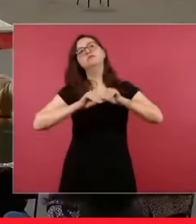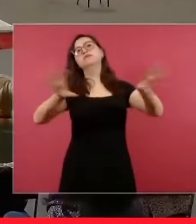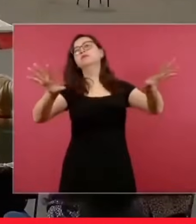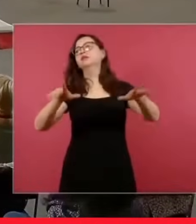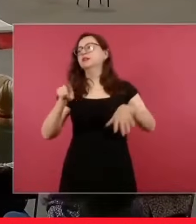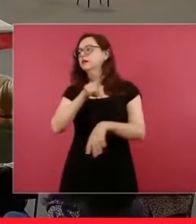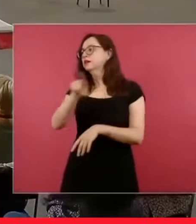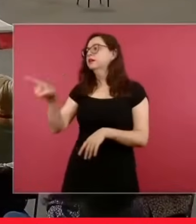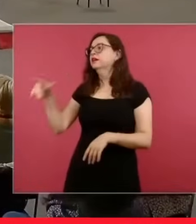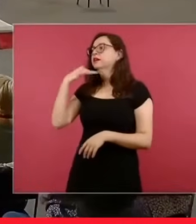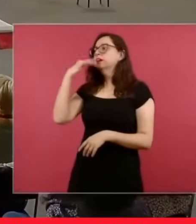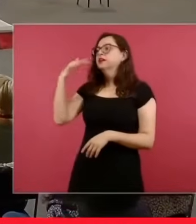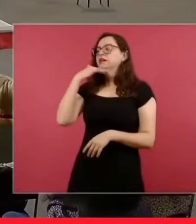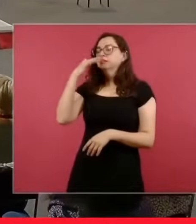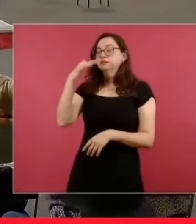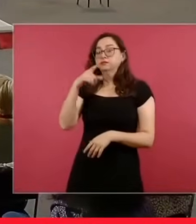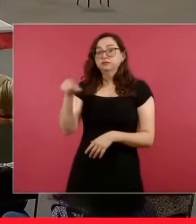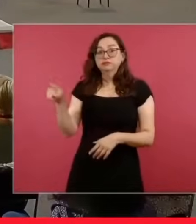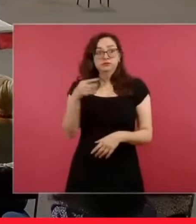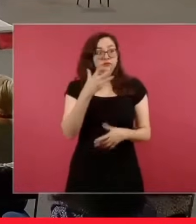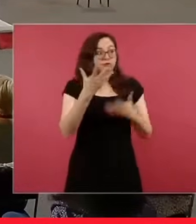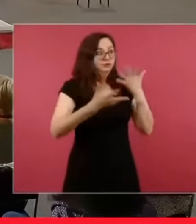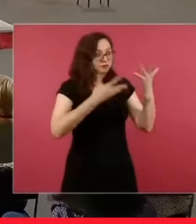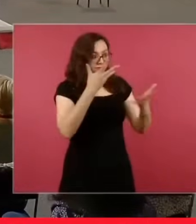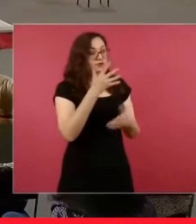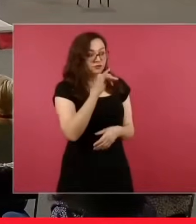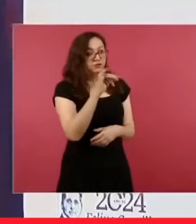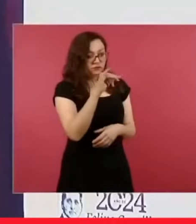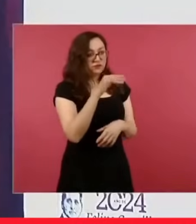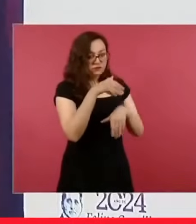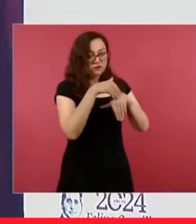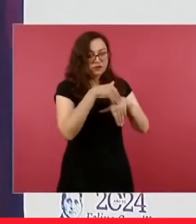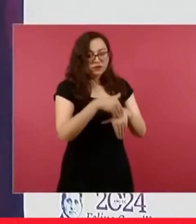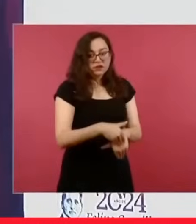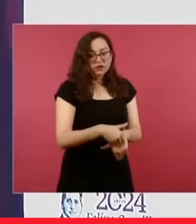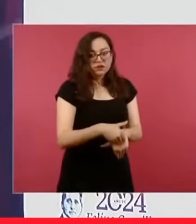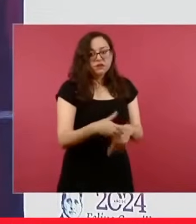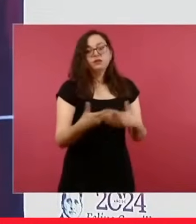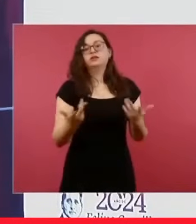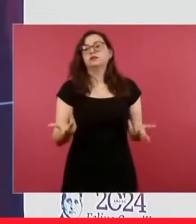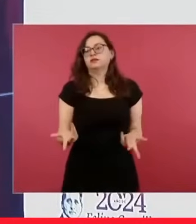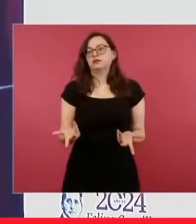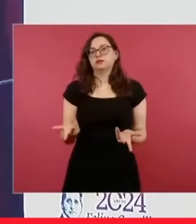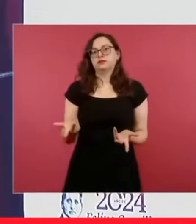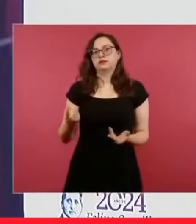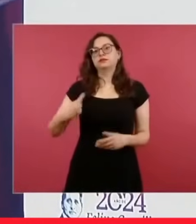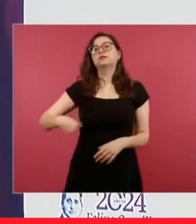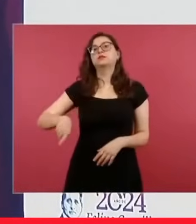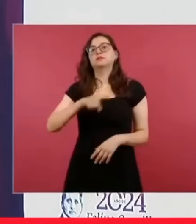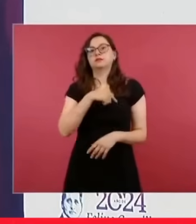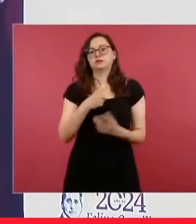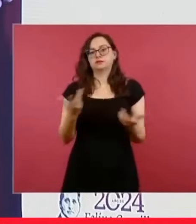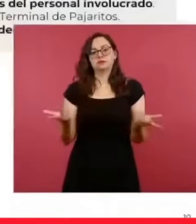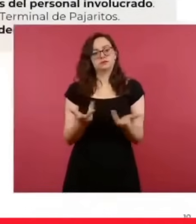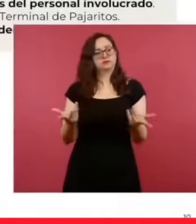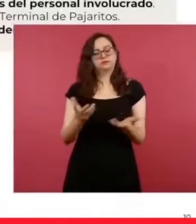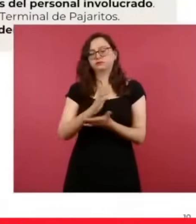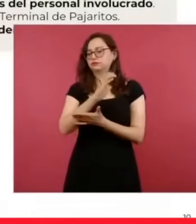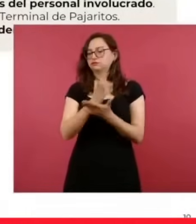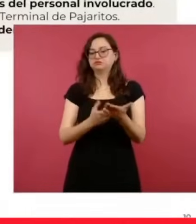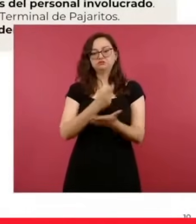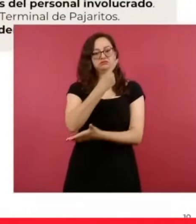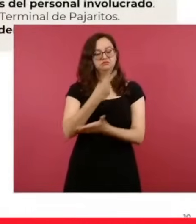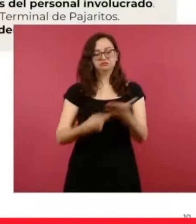asunto? Rescindimos el contrato, cobramos una carta de crédito de 10 millones de dólares y presentamos las